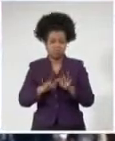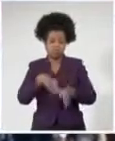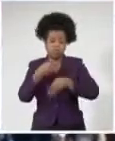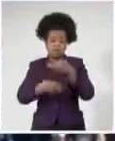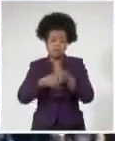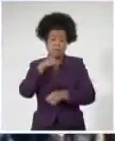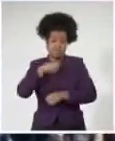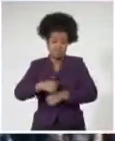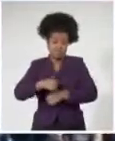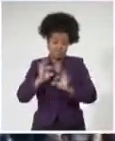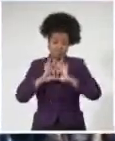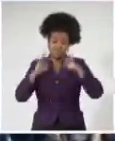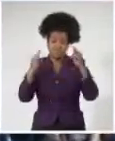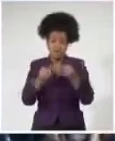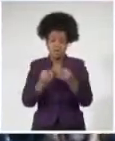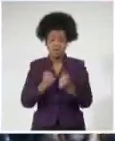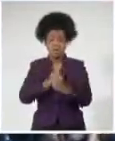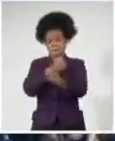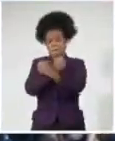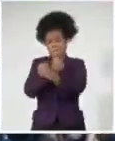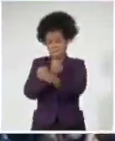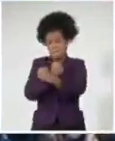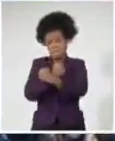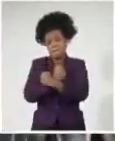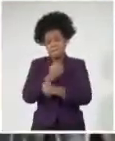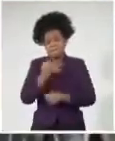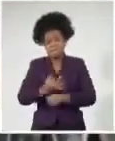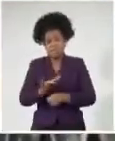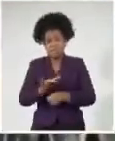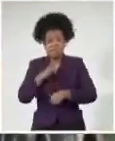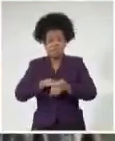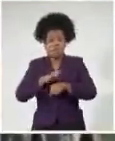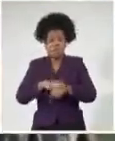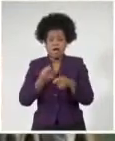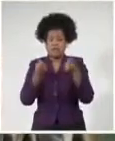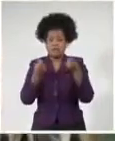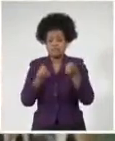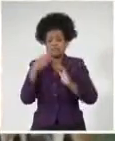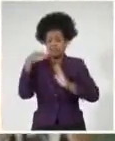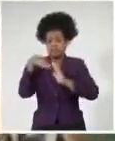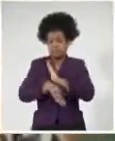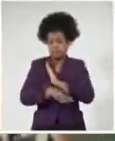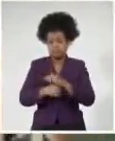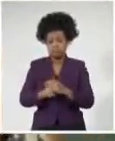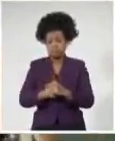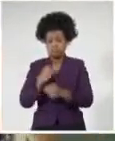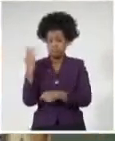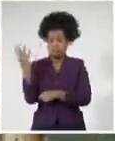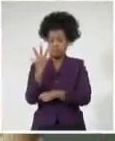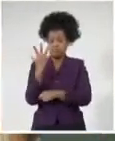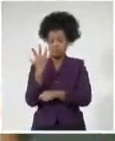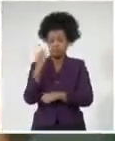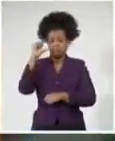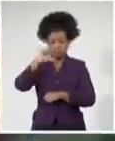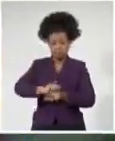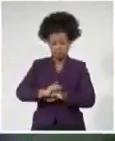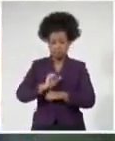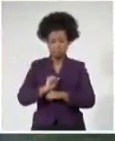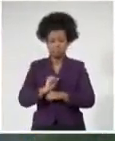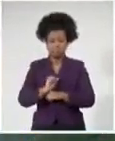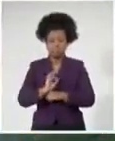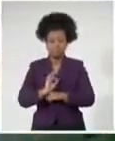personales, los peligros que provienen de la crisis ecológica, de las injusticias y de los